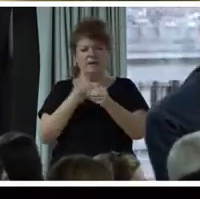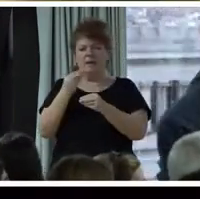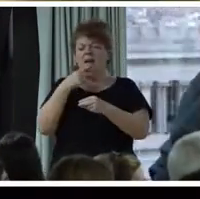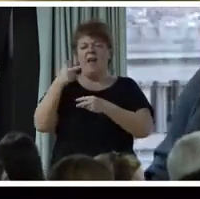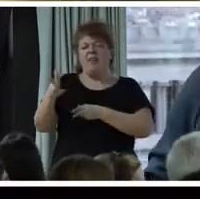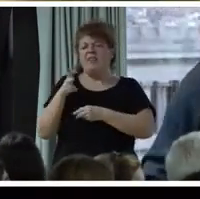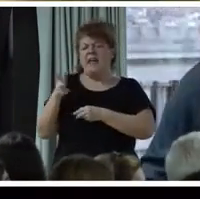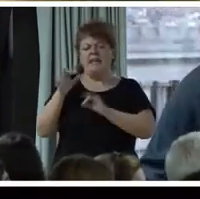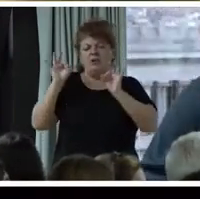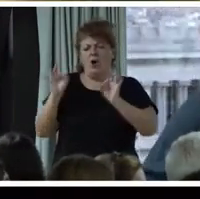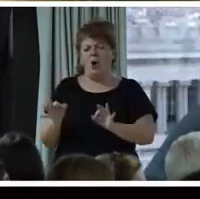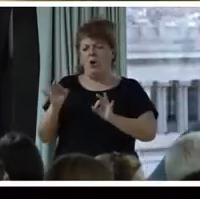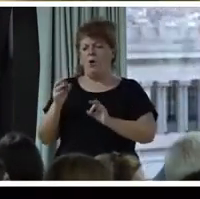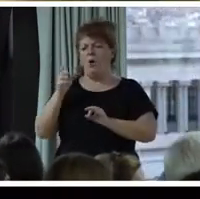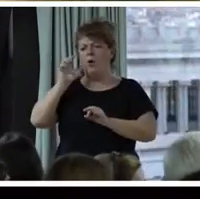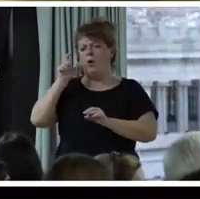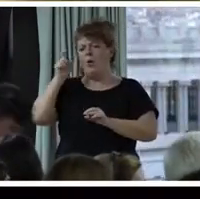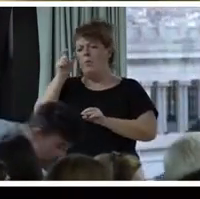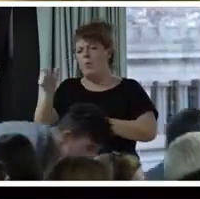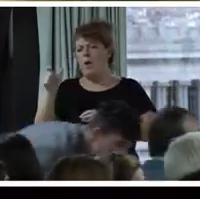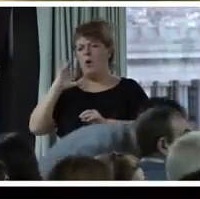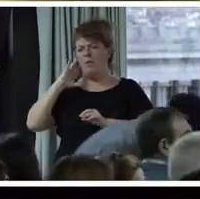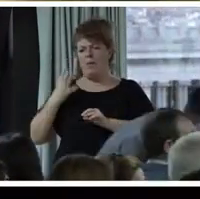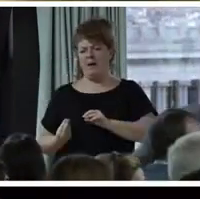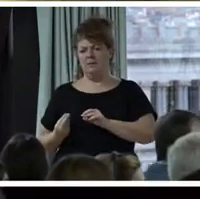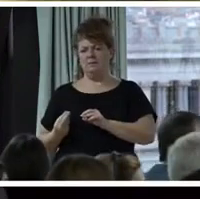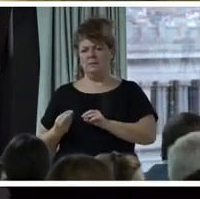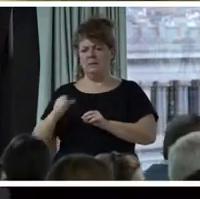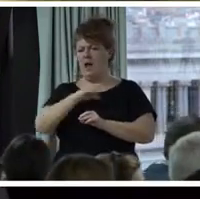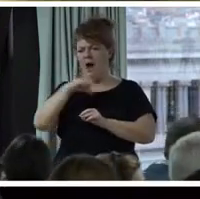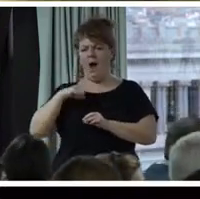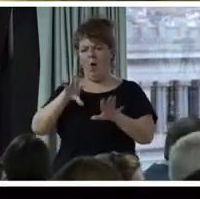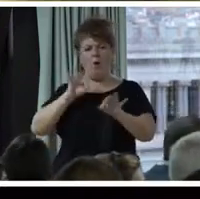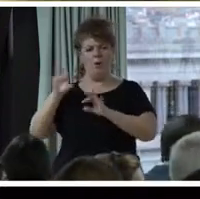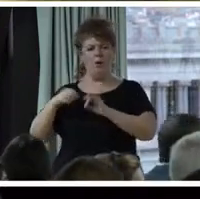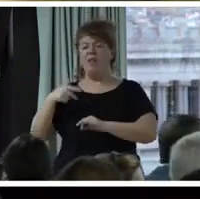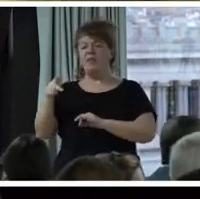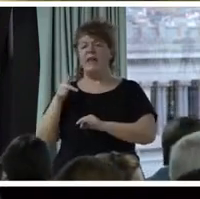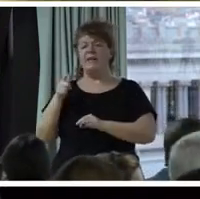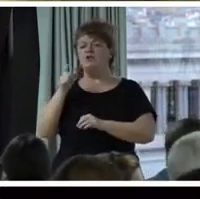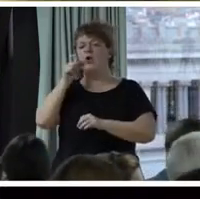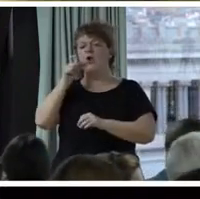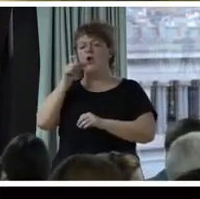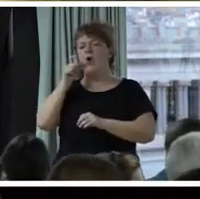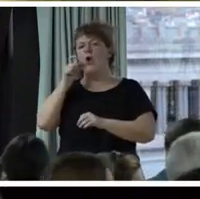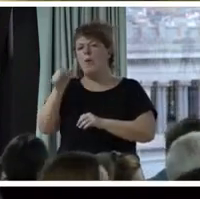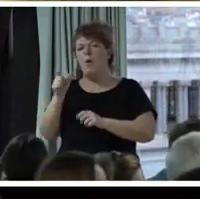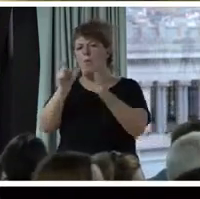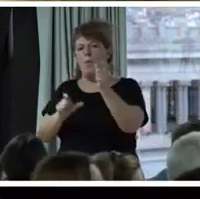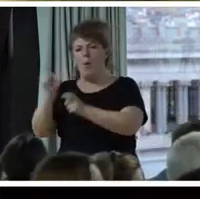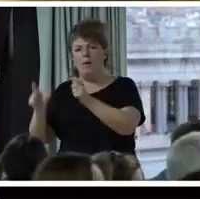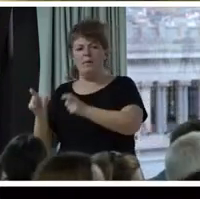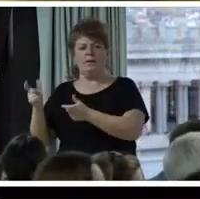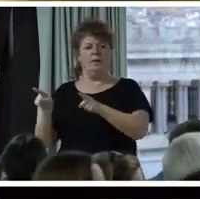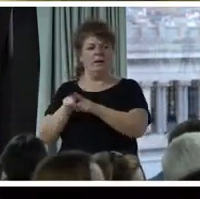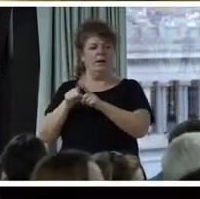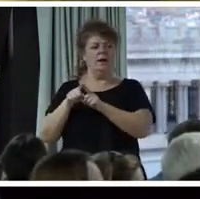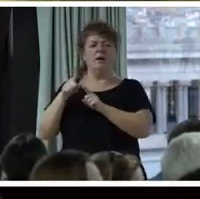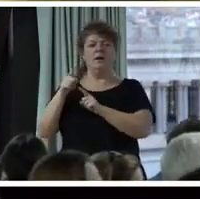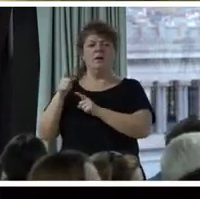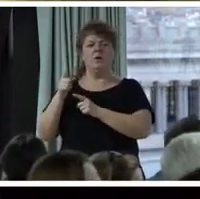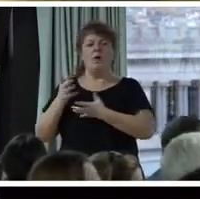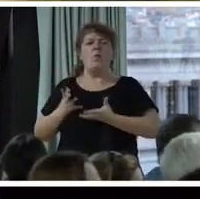inalienable del pueblo palestino a la autodeterminación el derecho a existir como pueblo como una condición fundamental